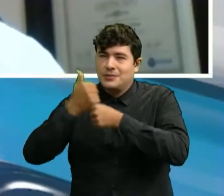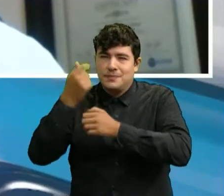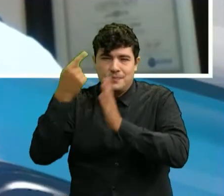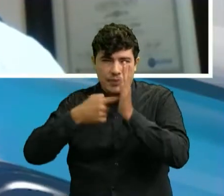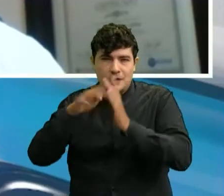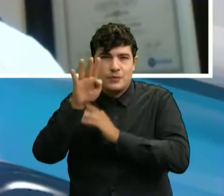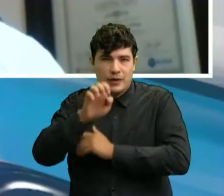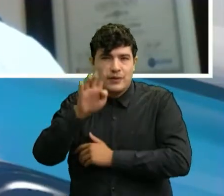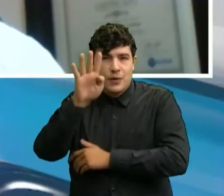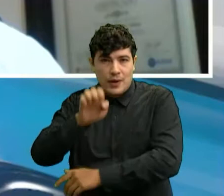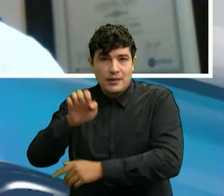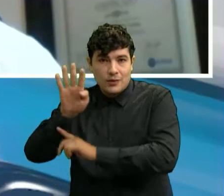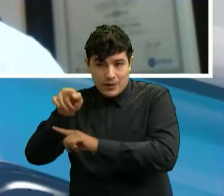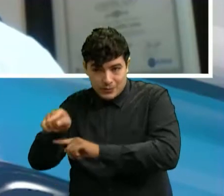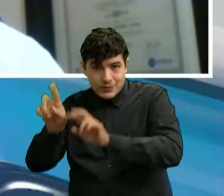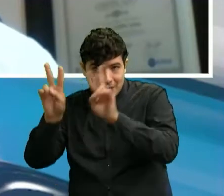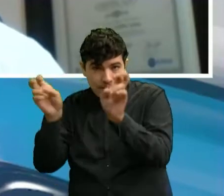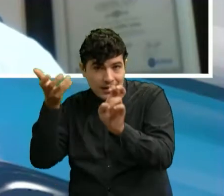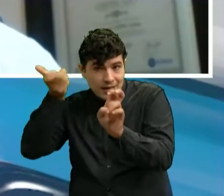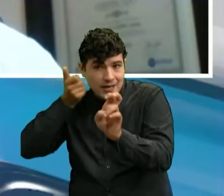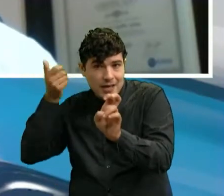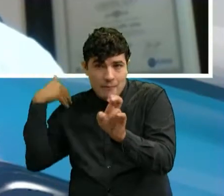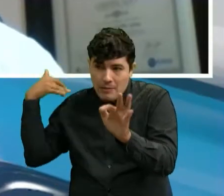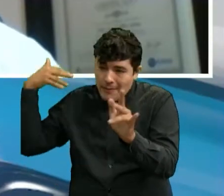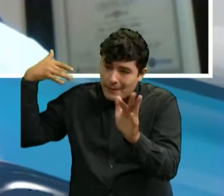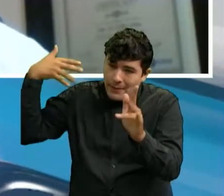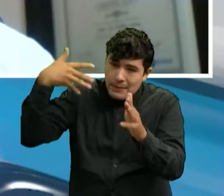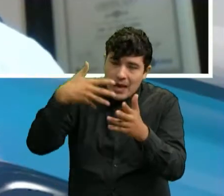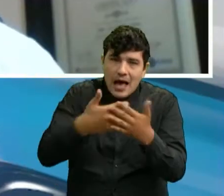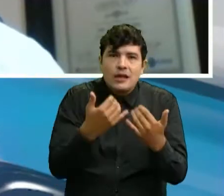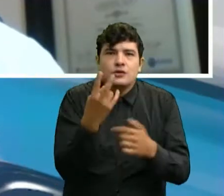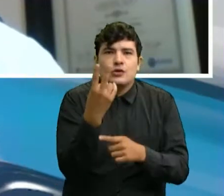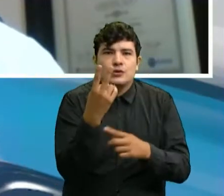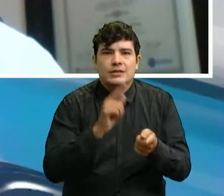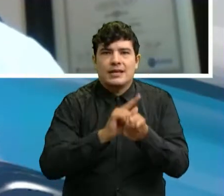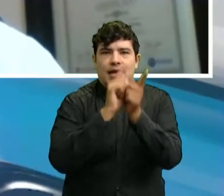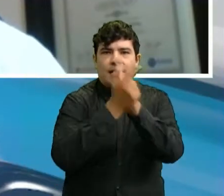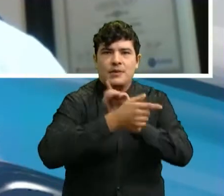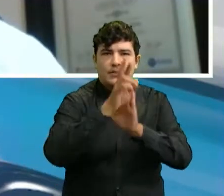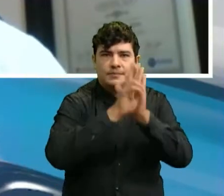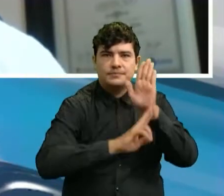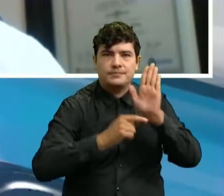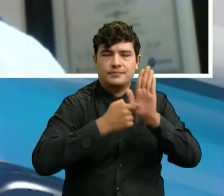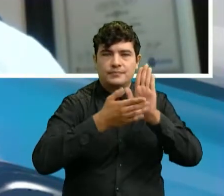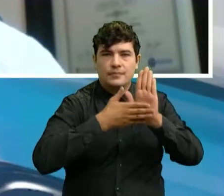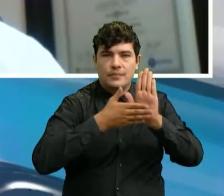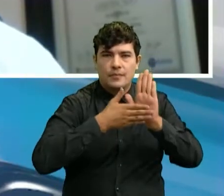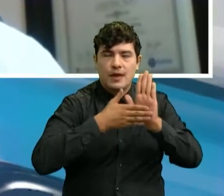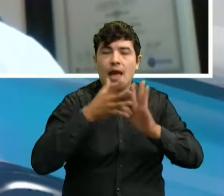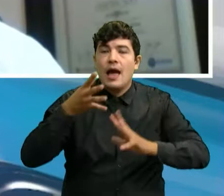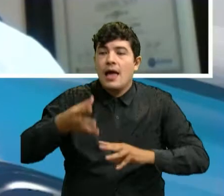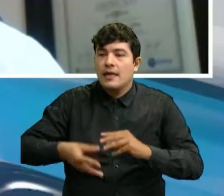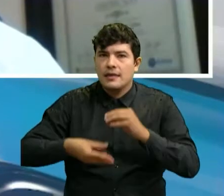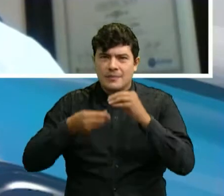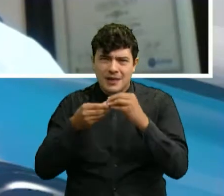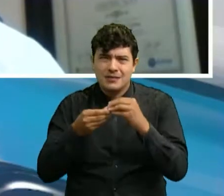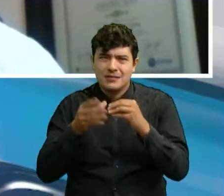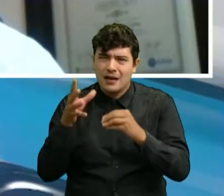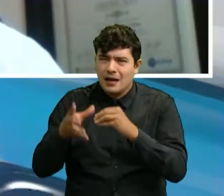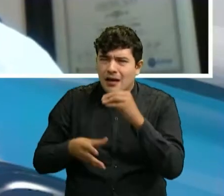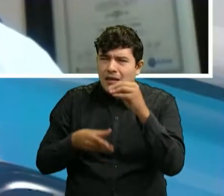94 hasta la fecha, hemos tenido 2 modificaciones, más las disposiciones que se traían anterior